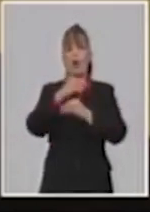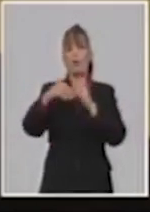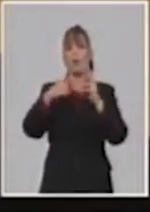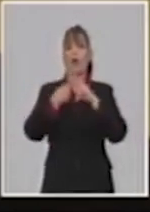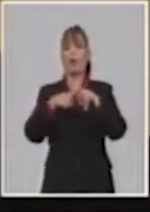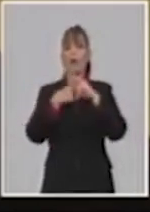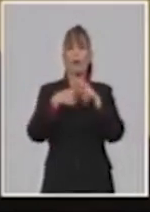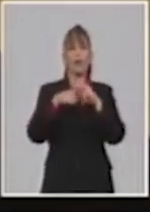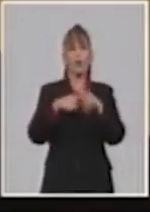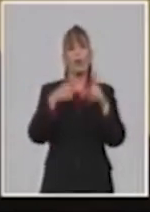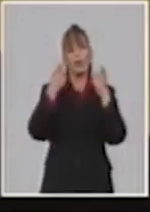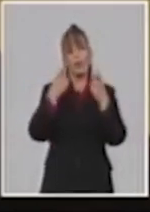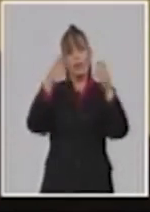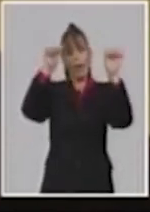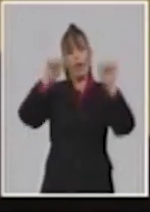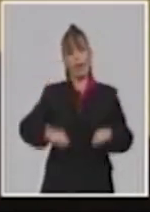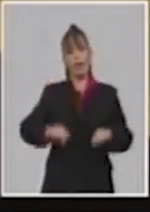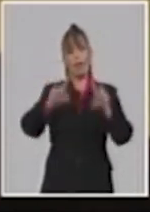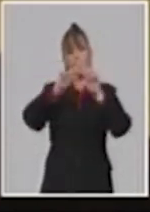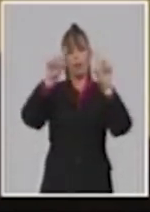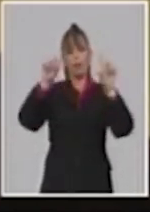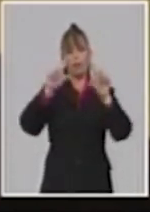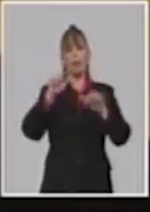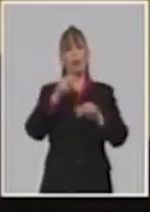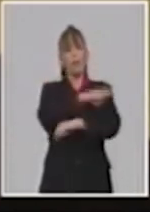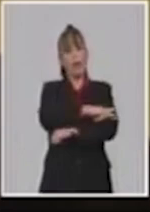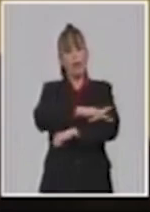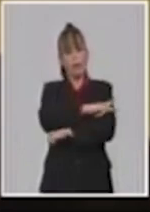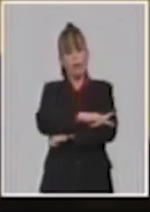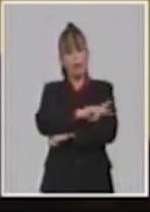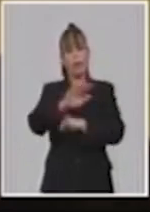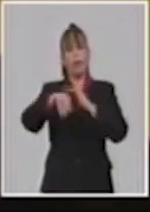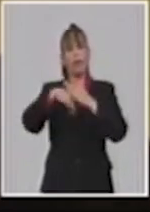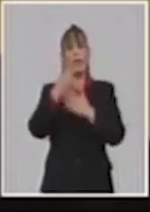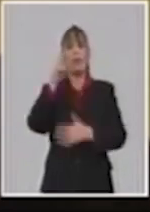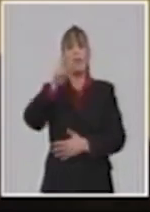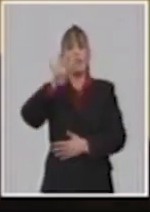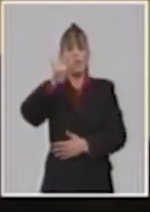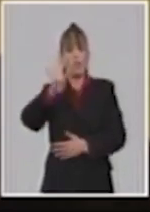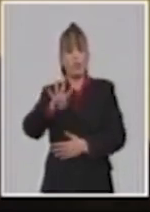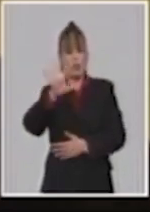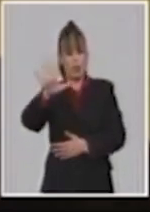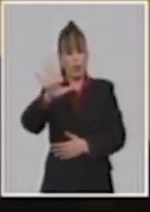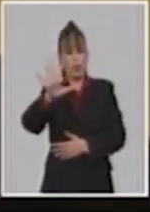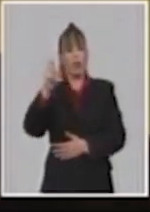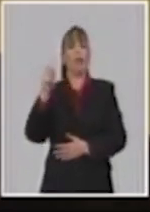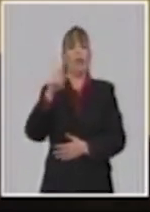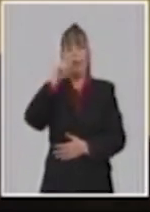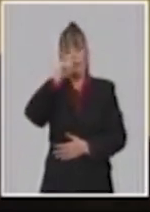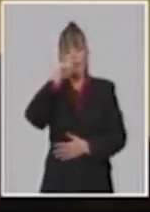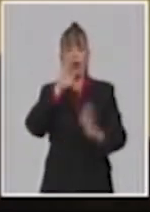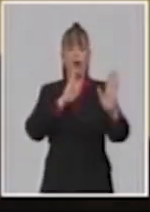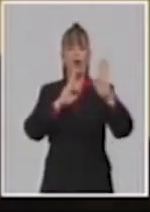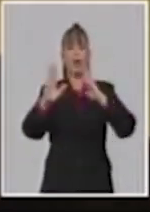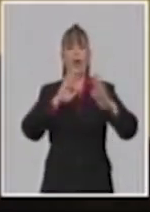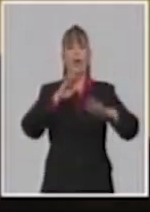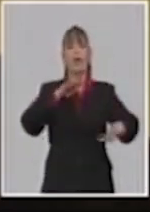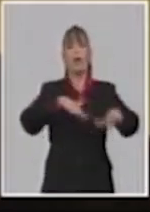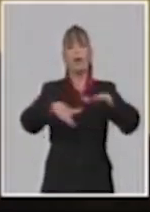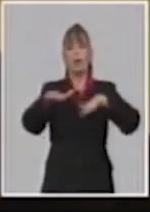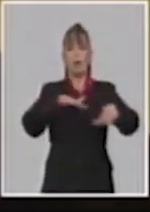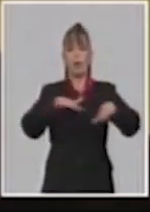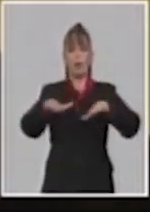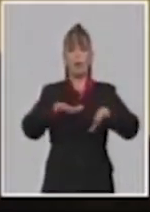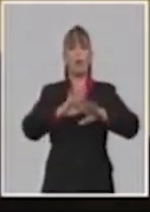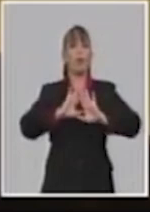utilizan en este país. El día 25 se termina la etapa de entrenamiento y adaptación a los protocolos y se